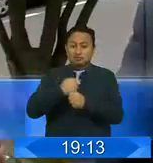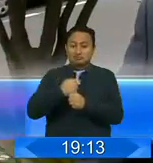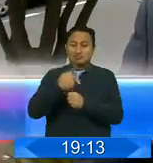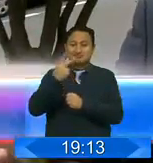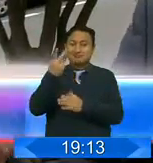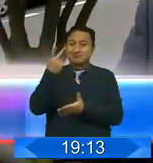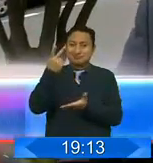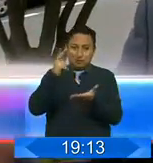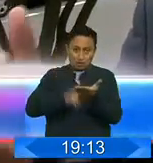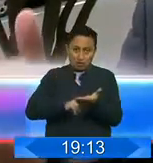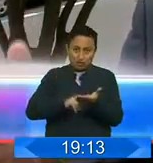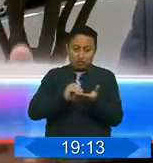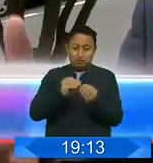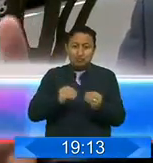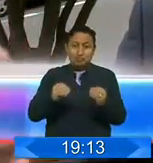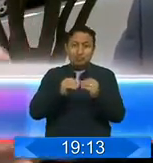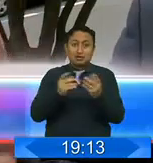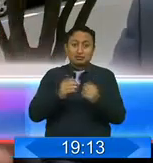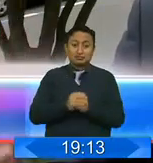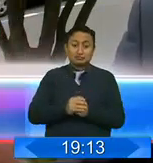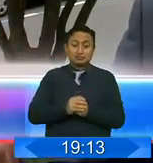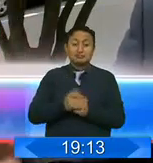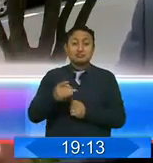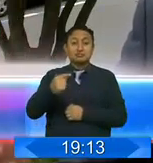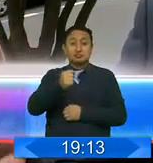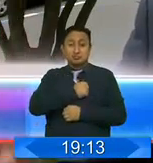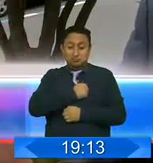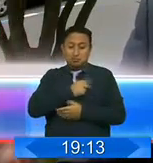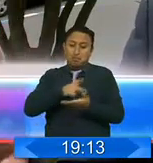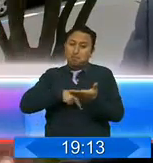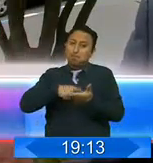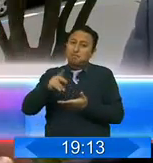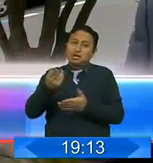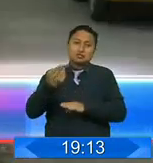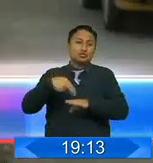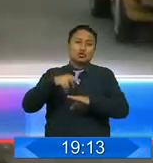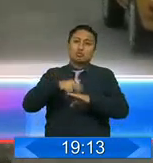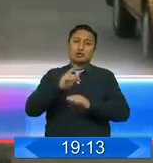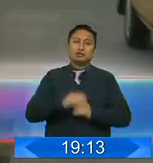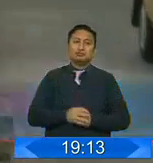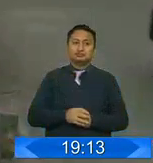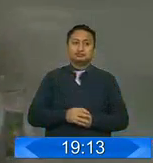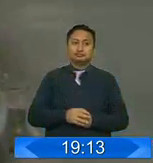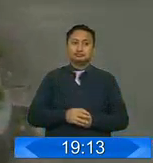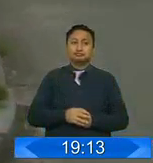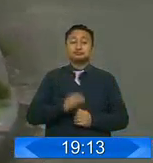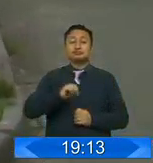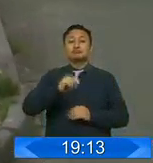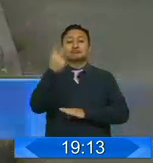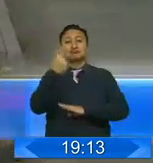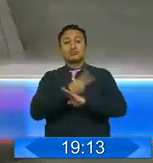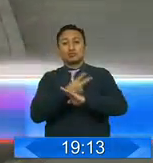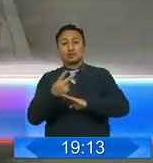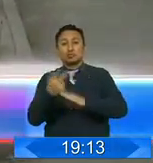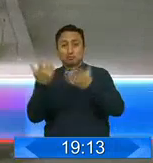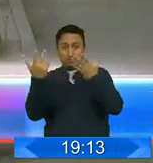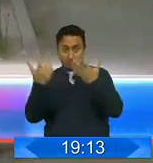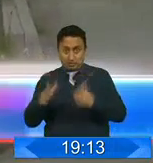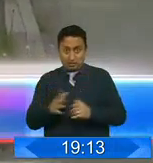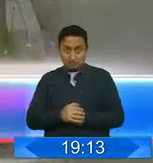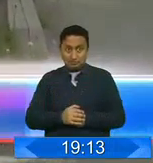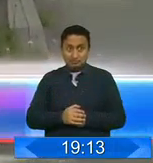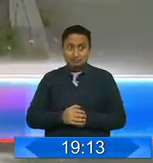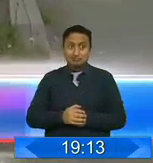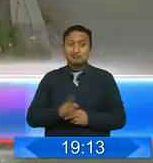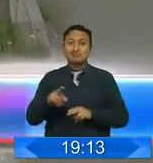o más de horas, tendremos que pagar el valor actual del precio del combustible. En máximo 2 semanas, la Federación Nacional de Operadora de Transporte